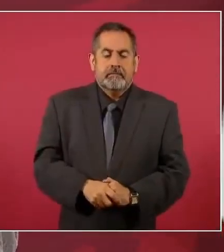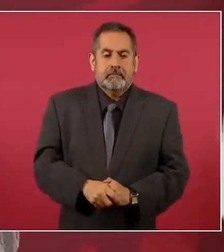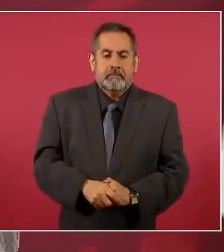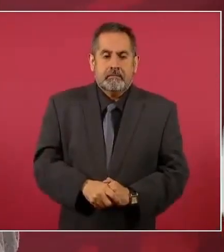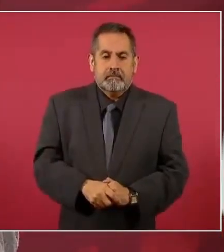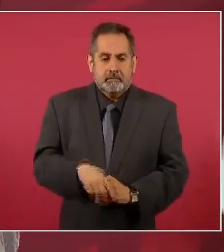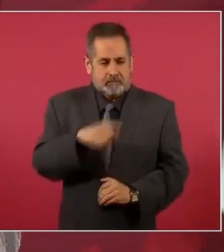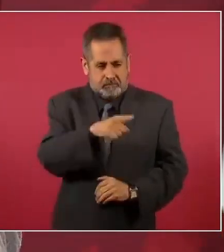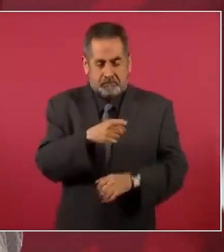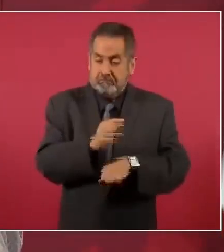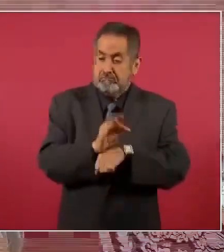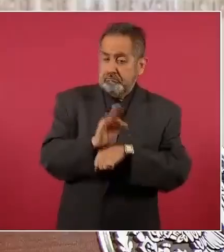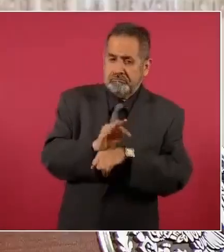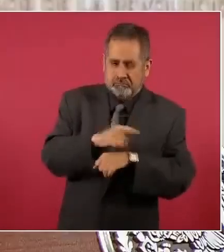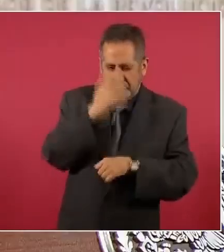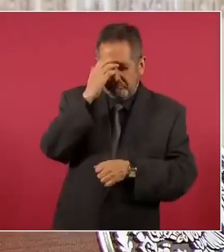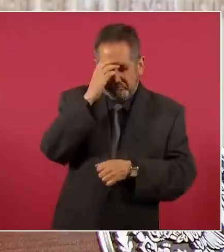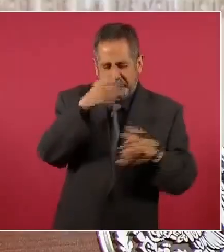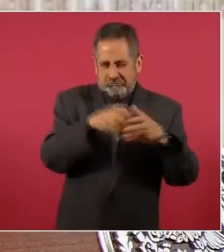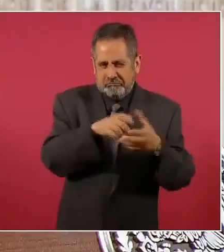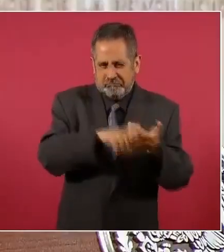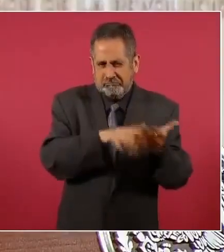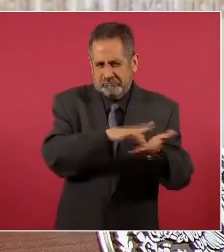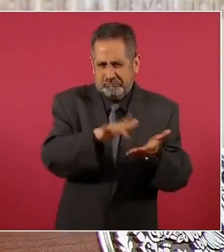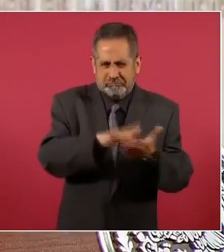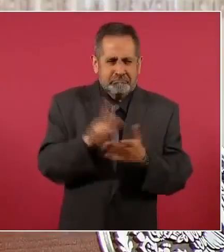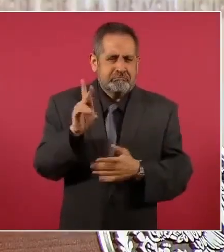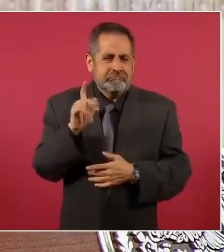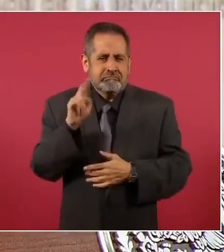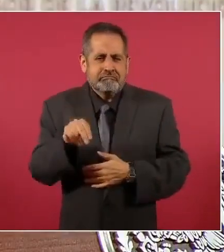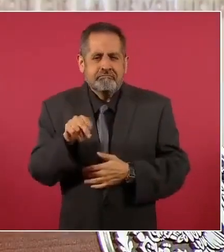que tú seguramente apoyas.